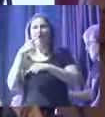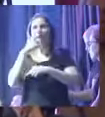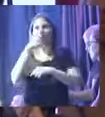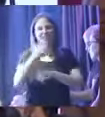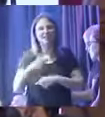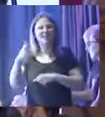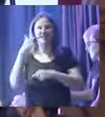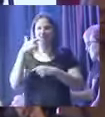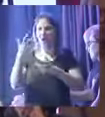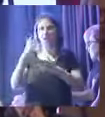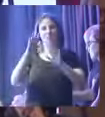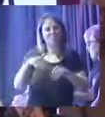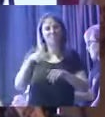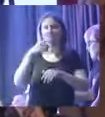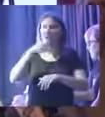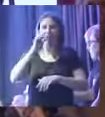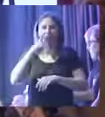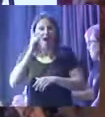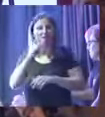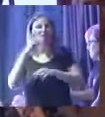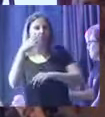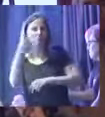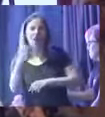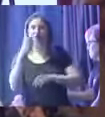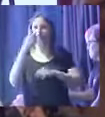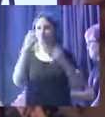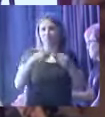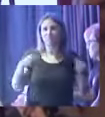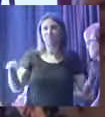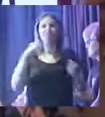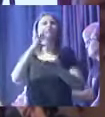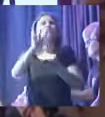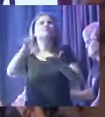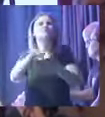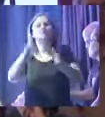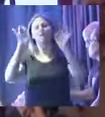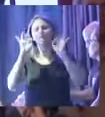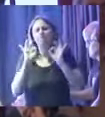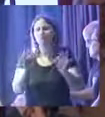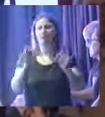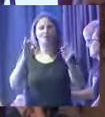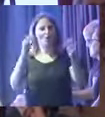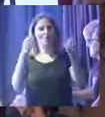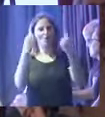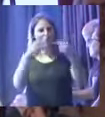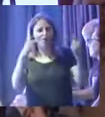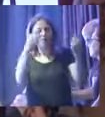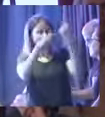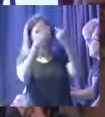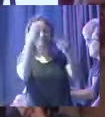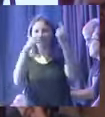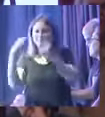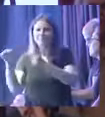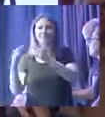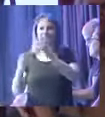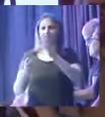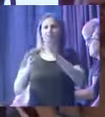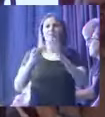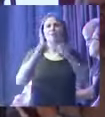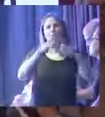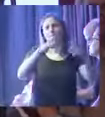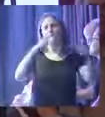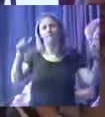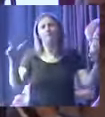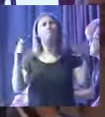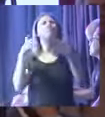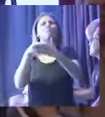pizzerías, sus cafés y sus mostradores. Es una ciudad llena de contradicciones. Entre el crecimiento del puerto,